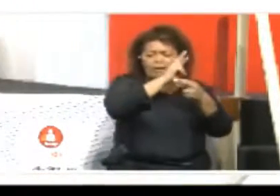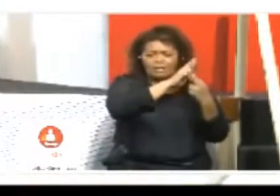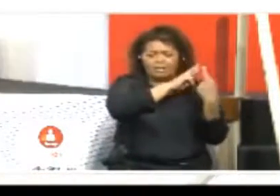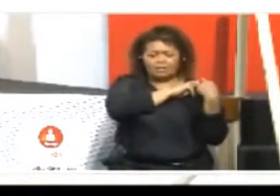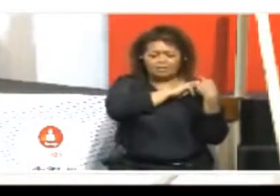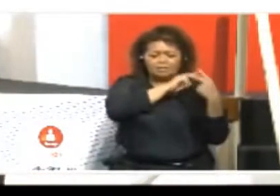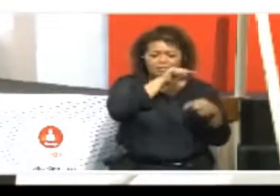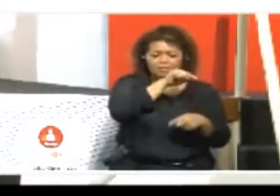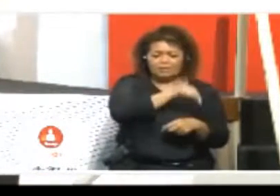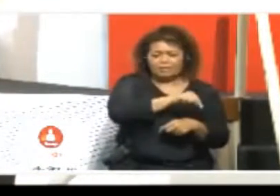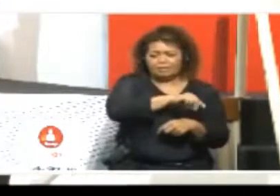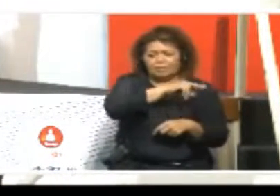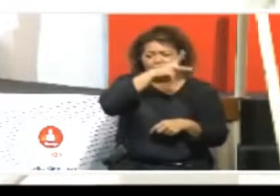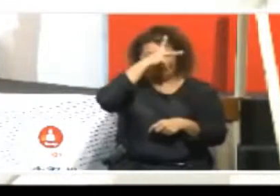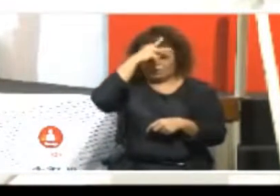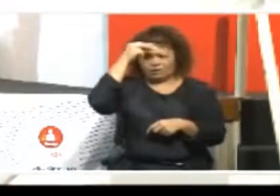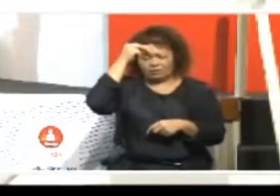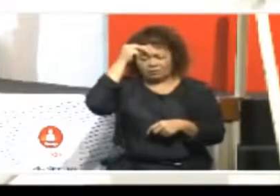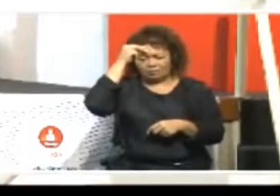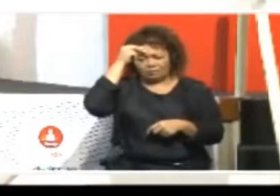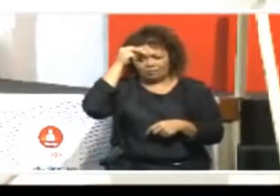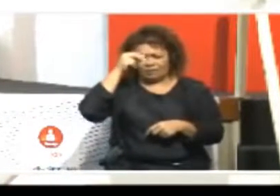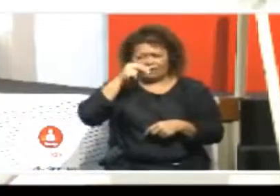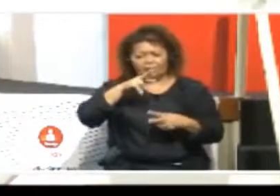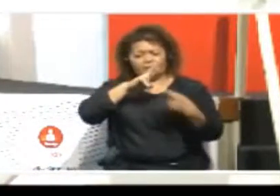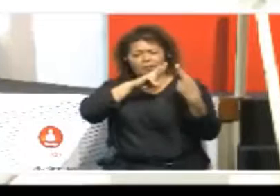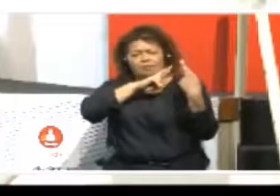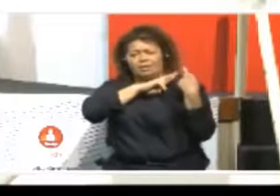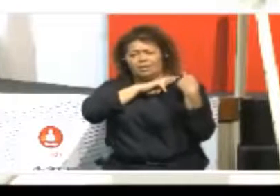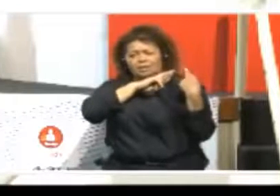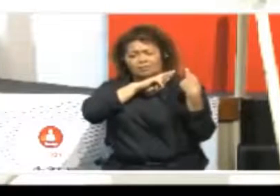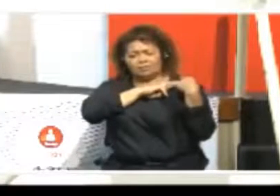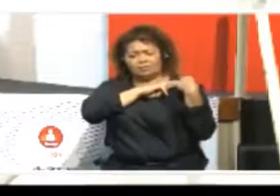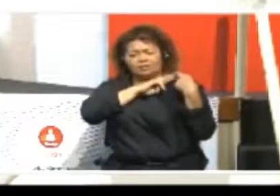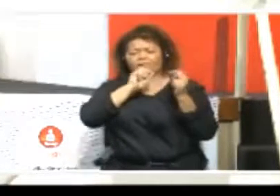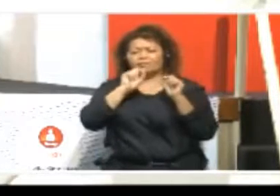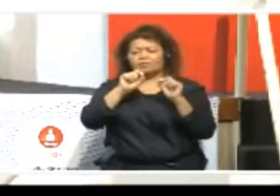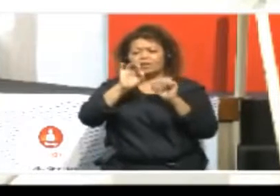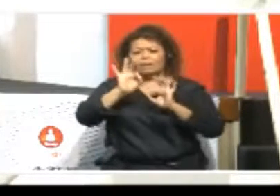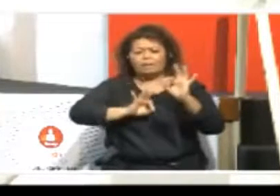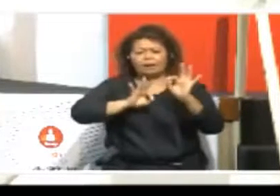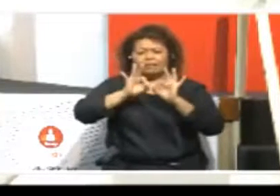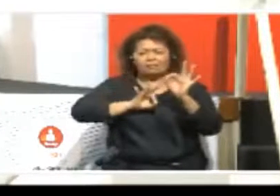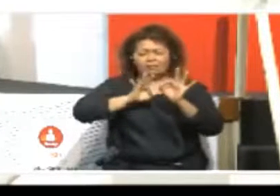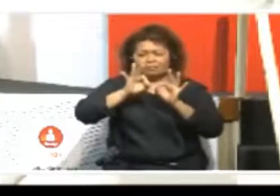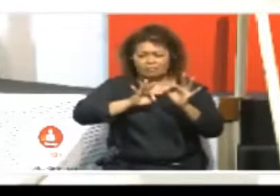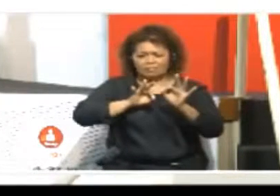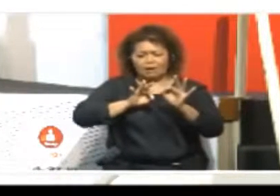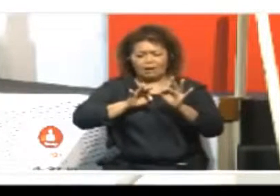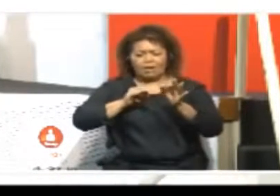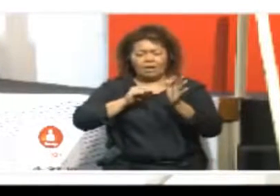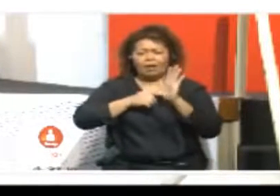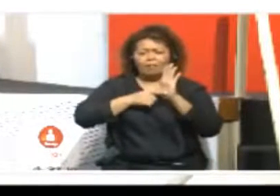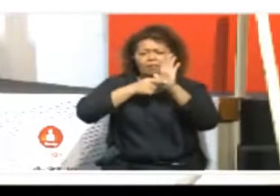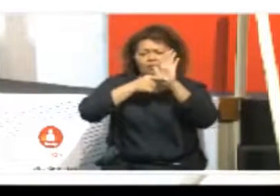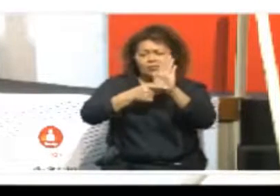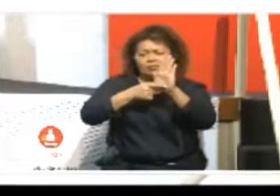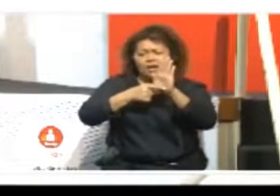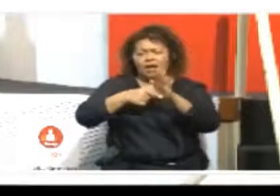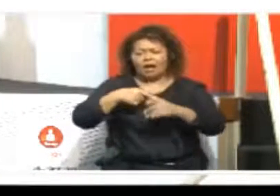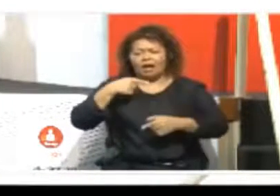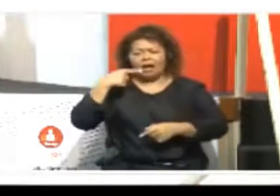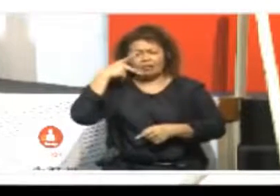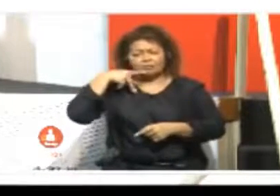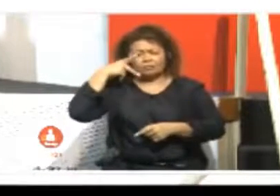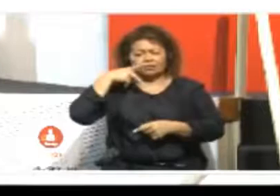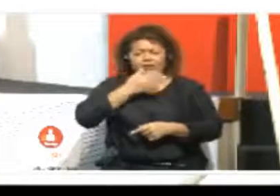del financiamiento y de la implementación de todas las políticas. Por lo tanto, podemos decir que el desarrollo humano y el desarrollo económico